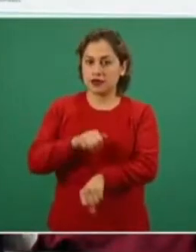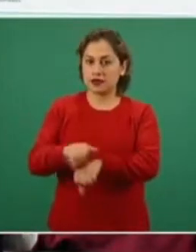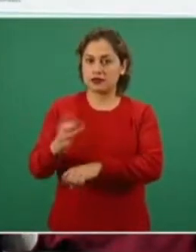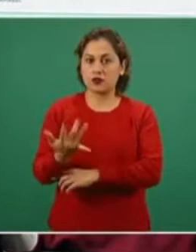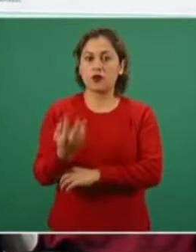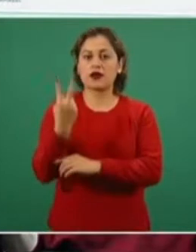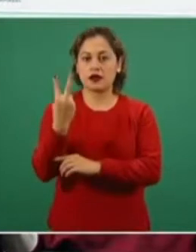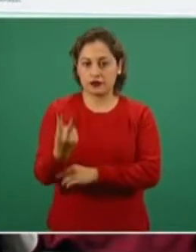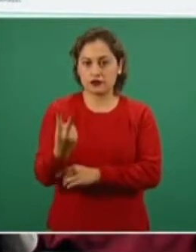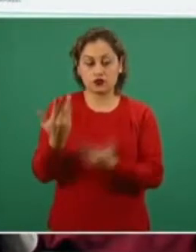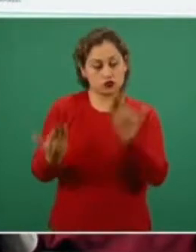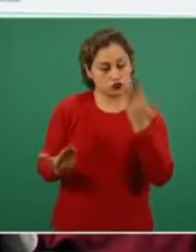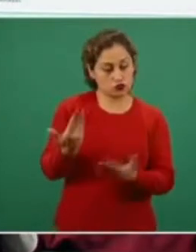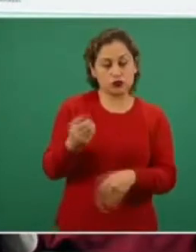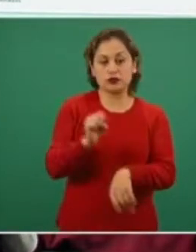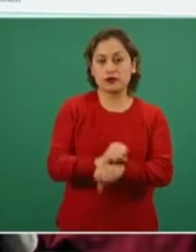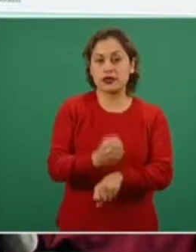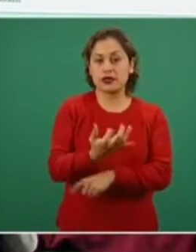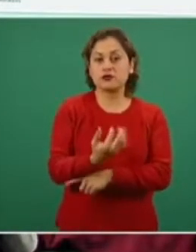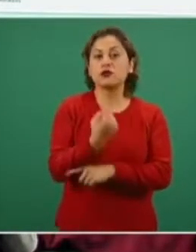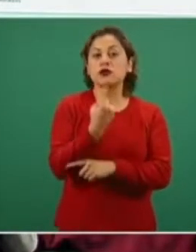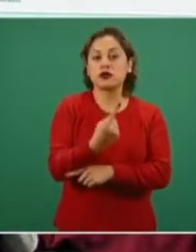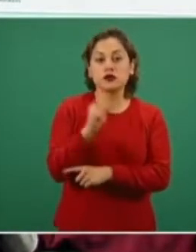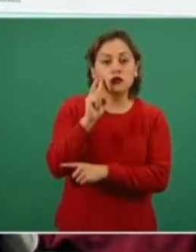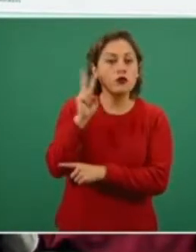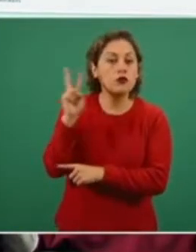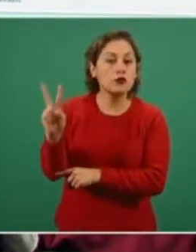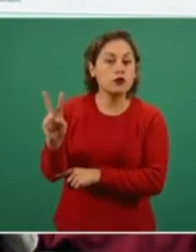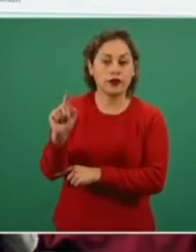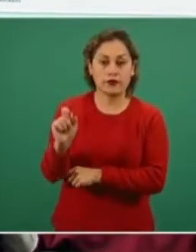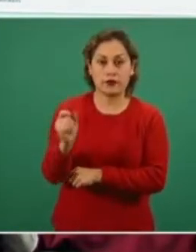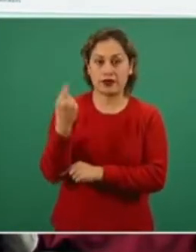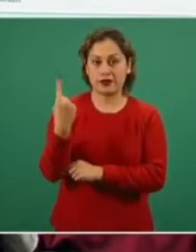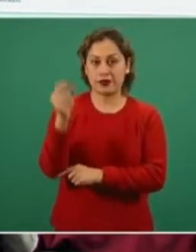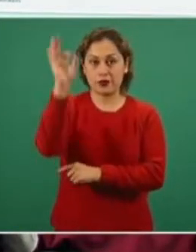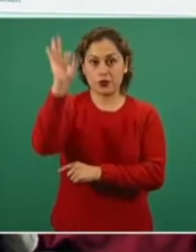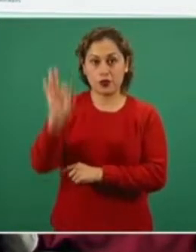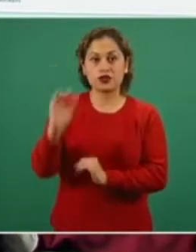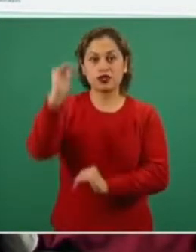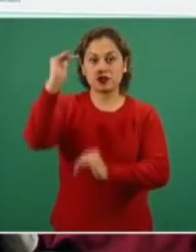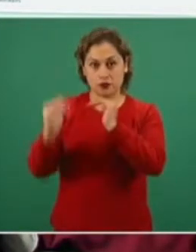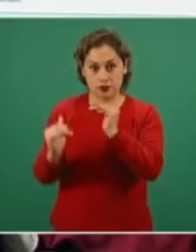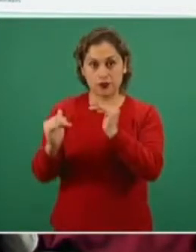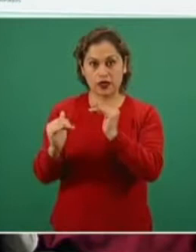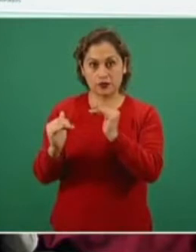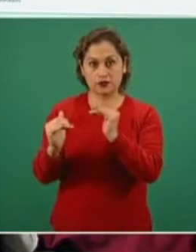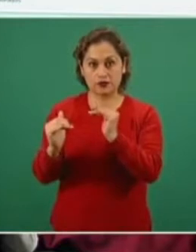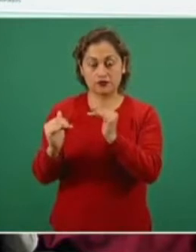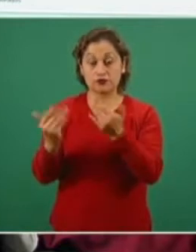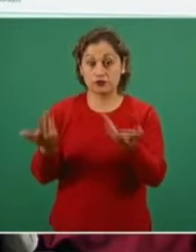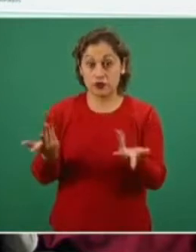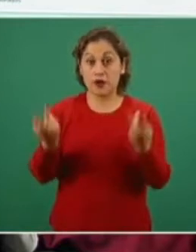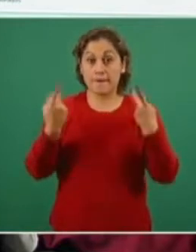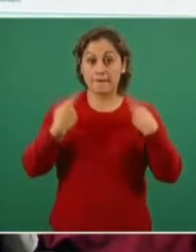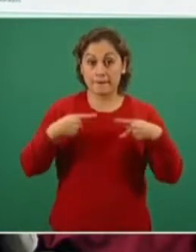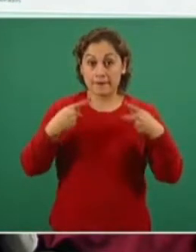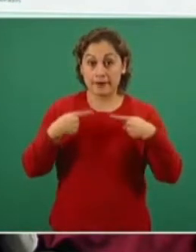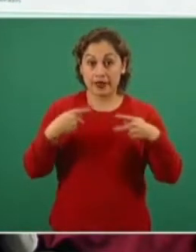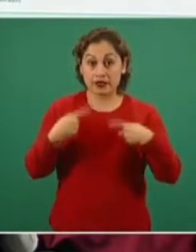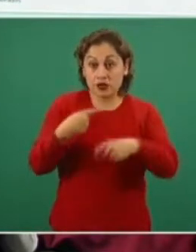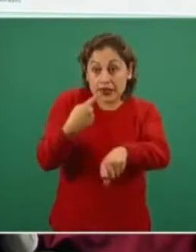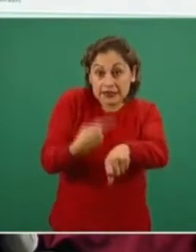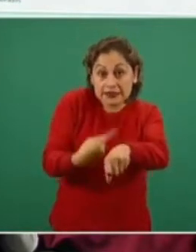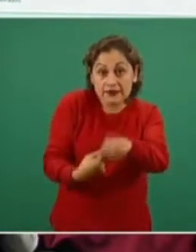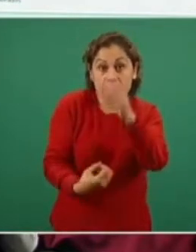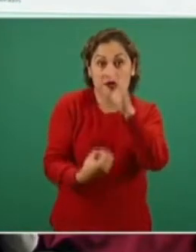la 51, podemos ver que hay un 21% de disminución del número de casos nuevos estimados